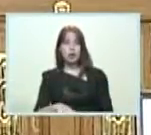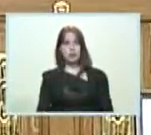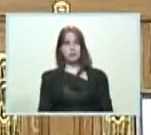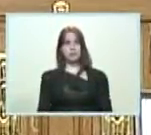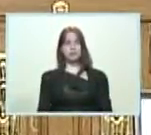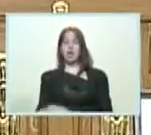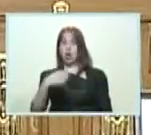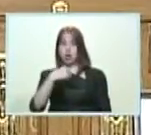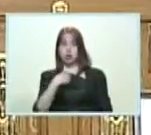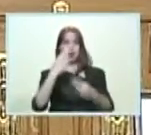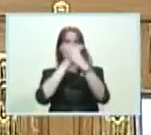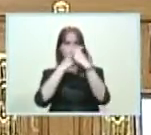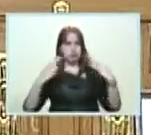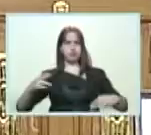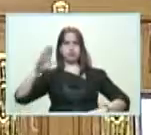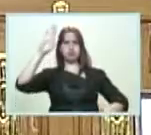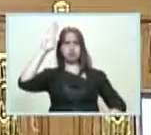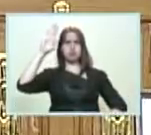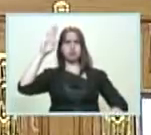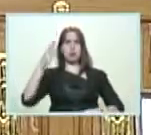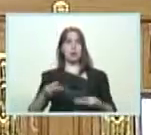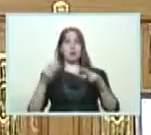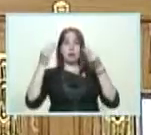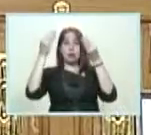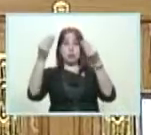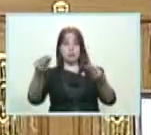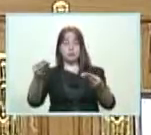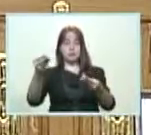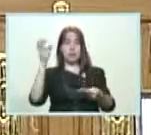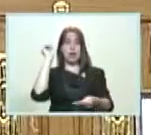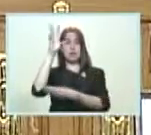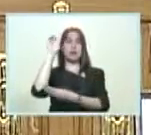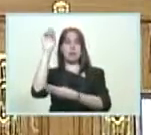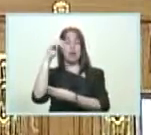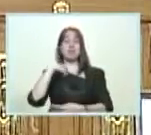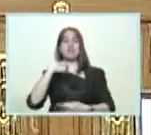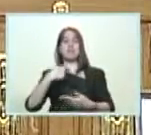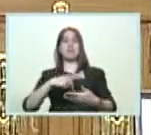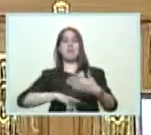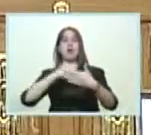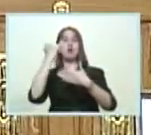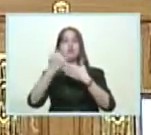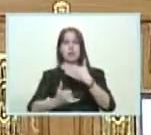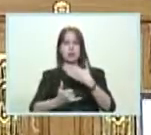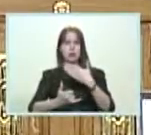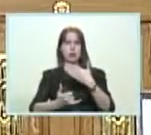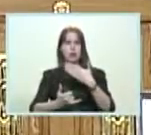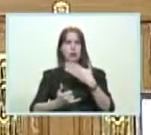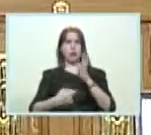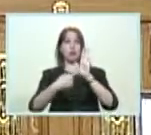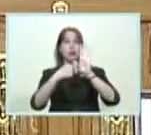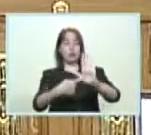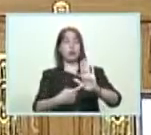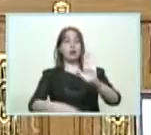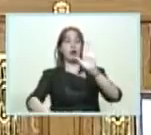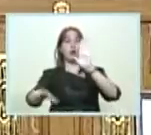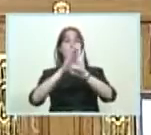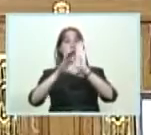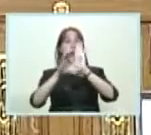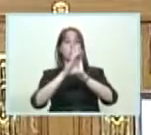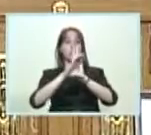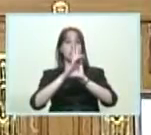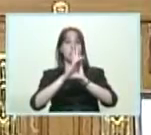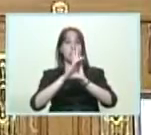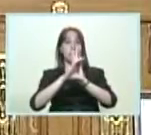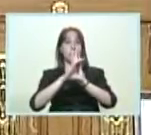lo prometí, quiero entregar a esta magna asamblea mi proyecto de constitución